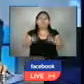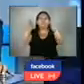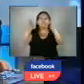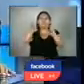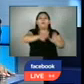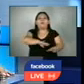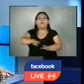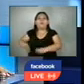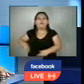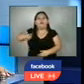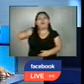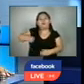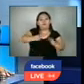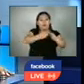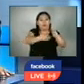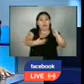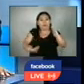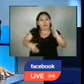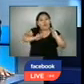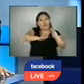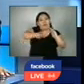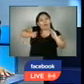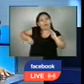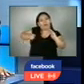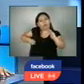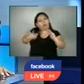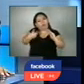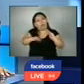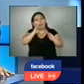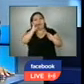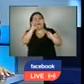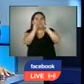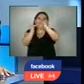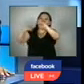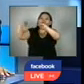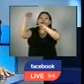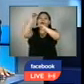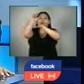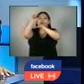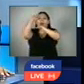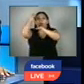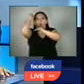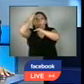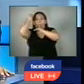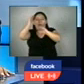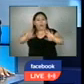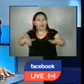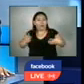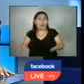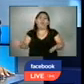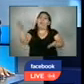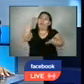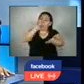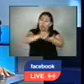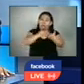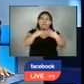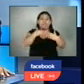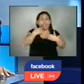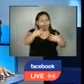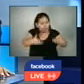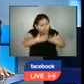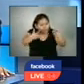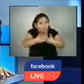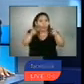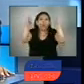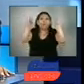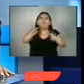el asesor jurídico de la presidencia reaccionó a la resolución de la Sala de lo Constitucional que permitirá reabrir el caso de la masacre de los jesuitas